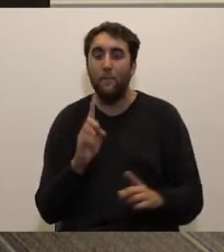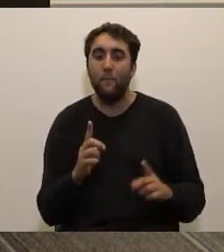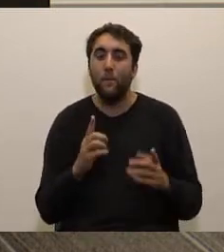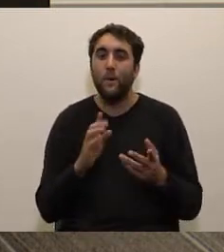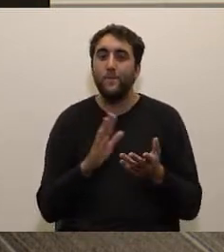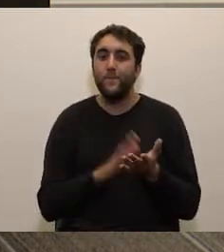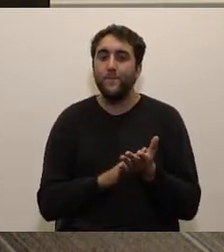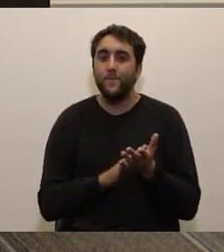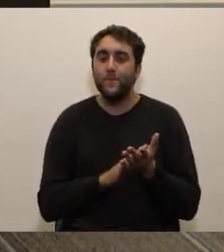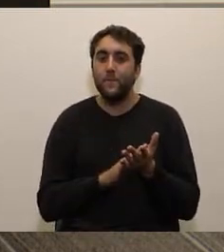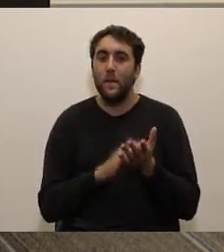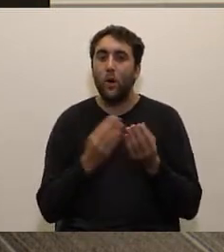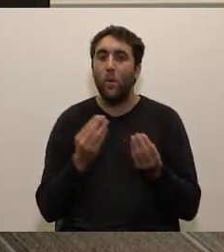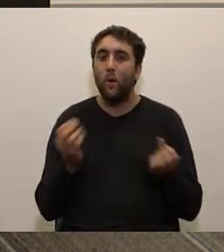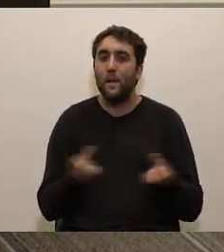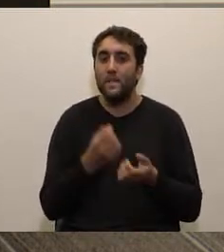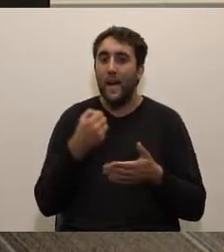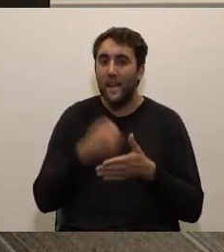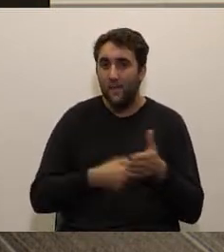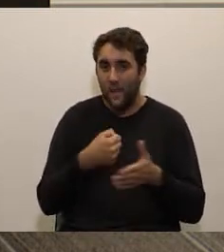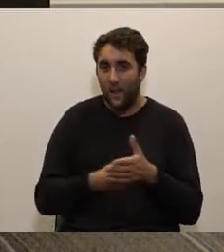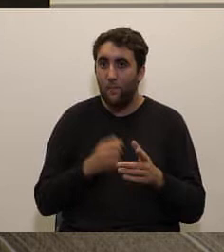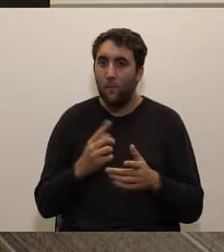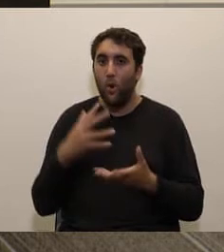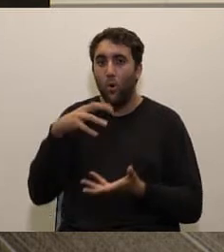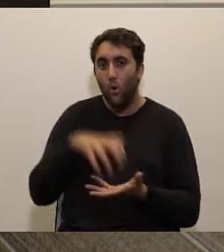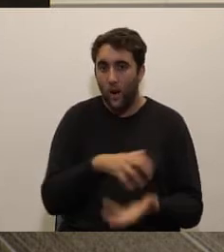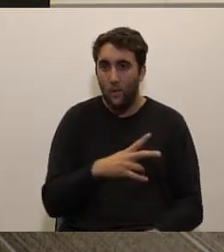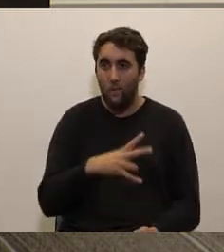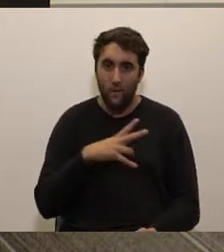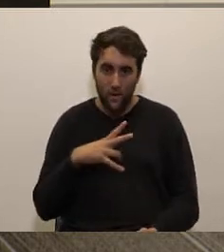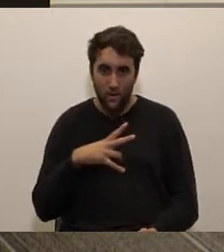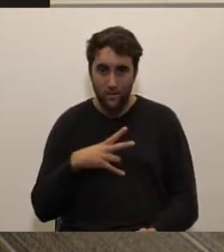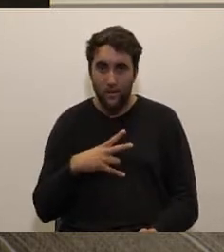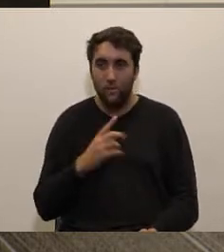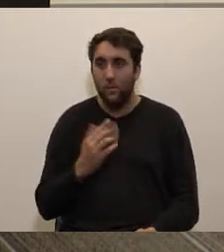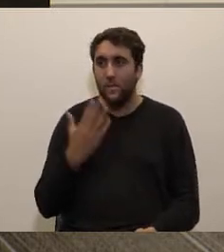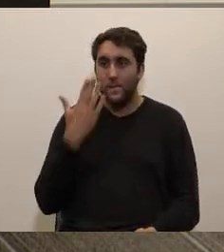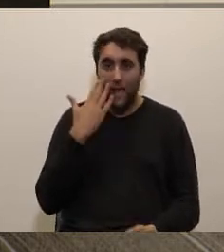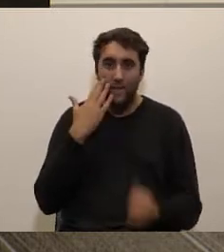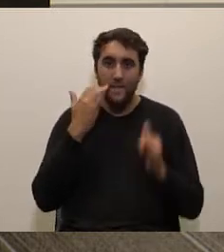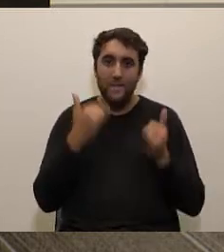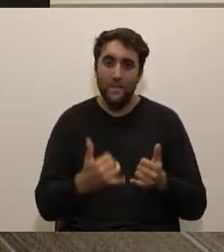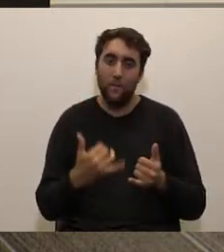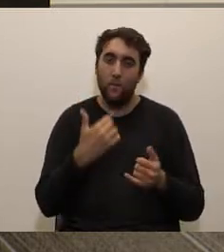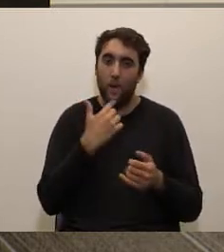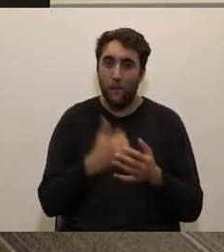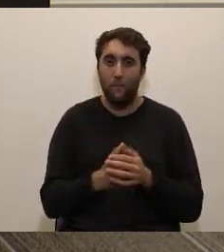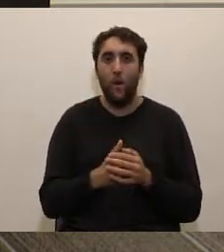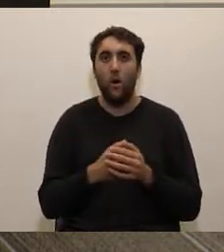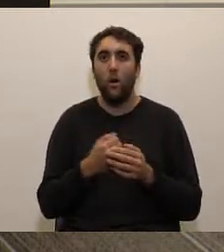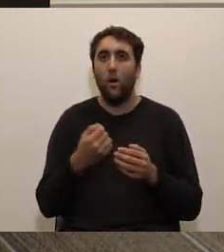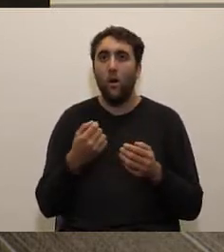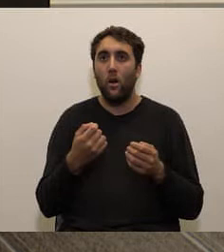con cómo es también ser activista en un espacio privado, ¿no? O sea, que ya sabemos que las plataformas no son